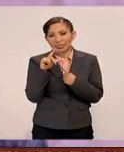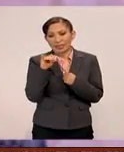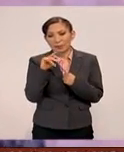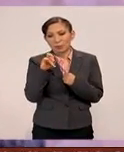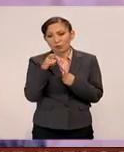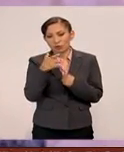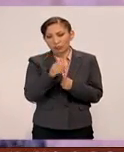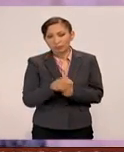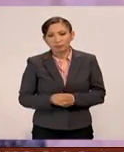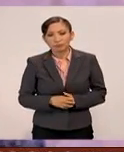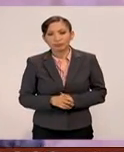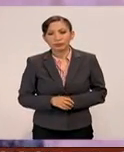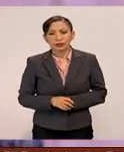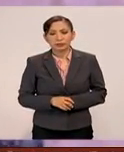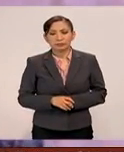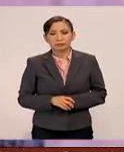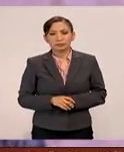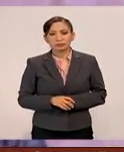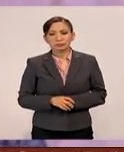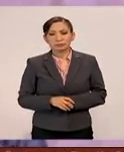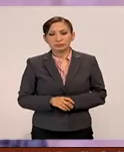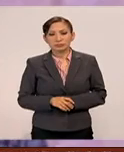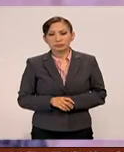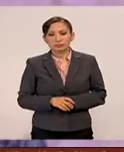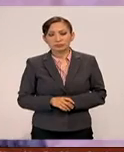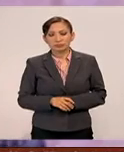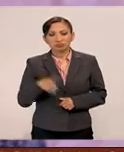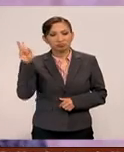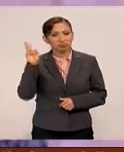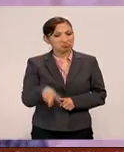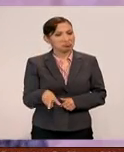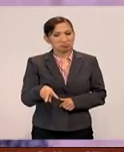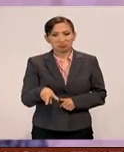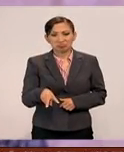diferencia. Correcto. Pues es realmente